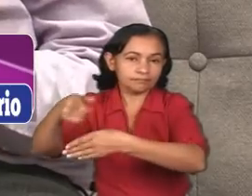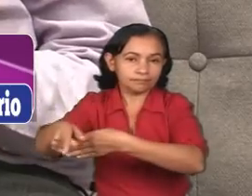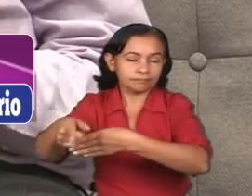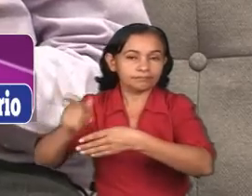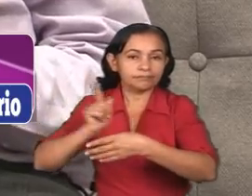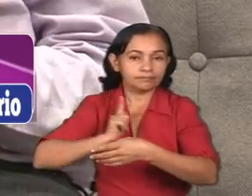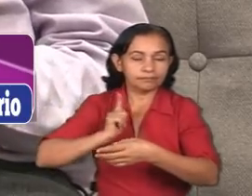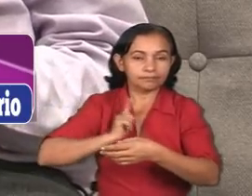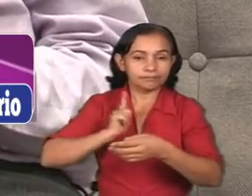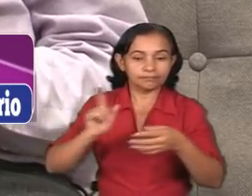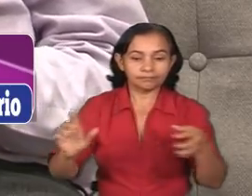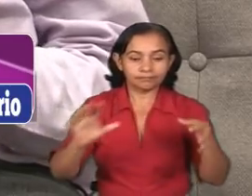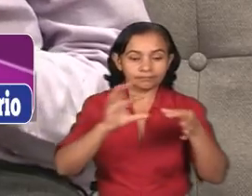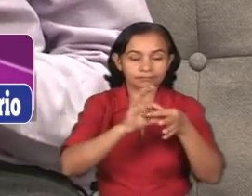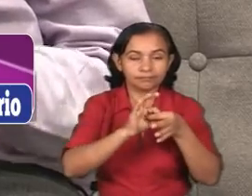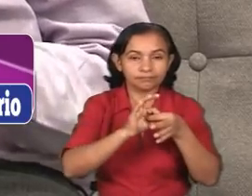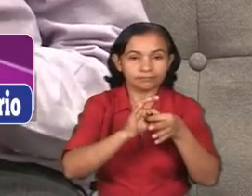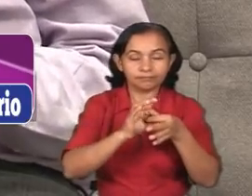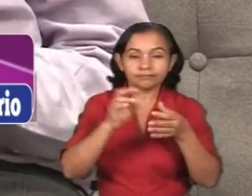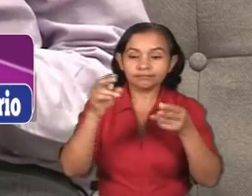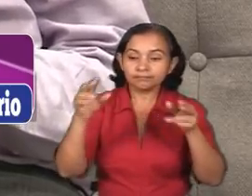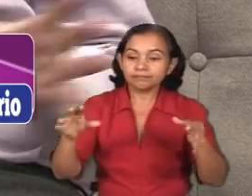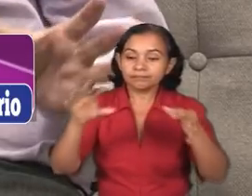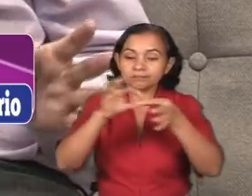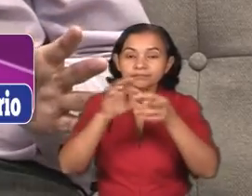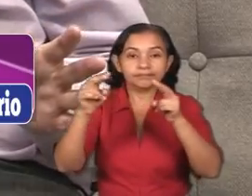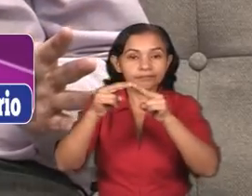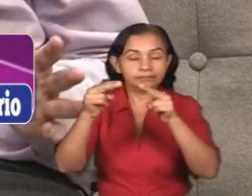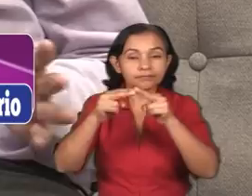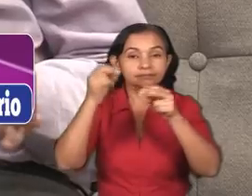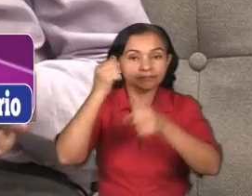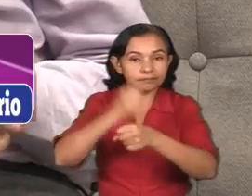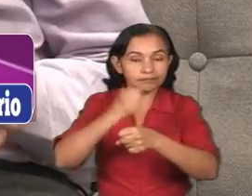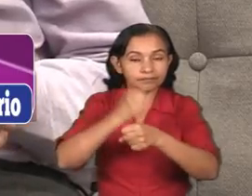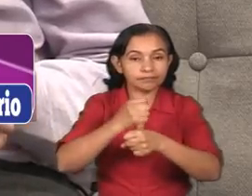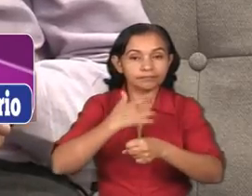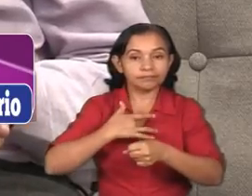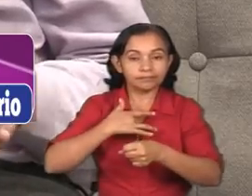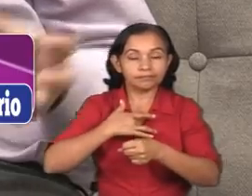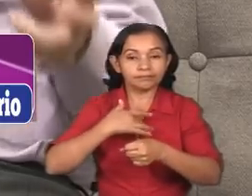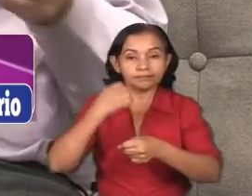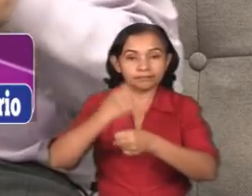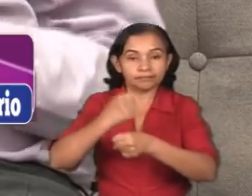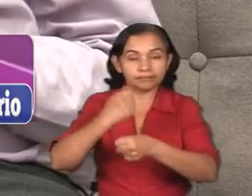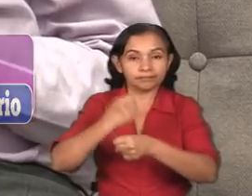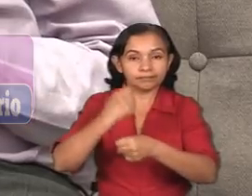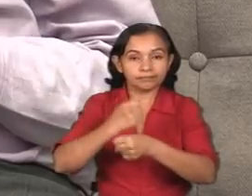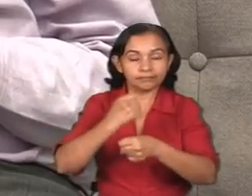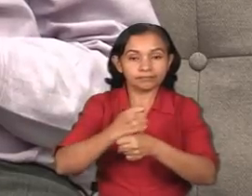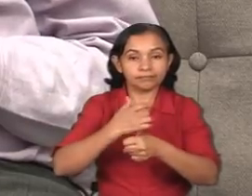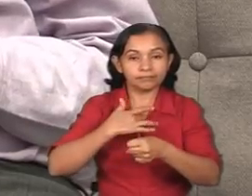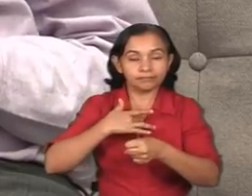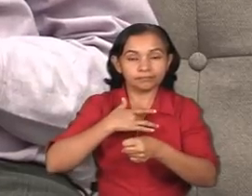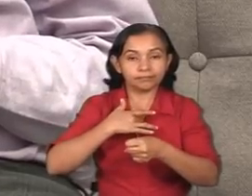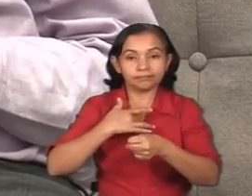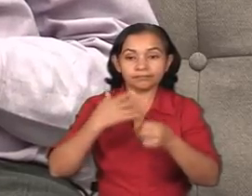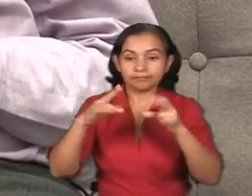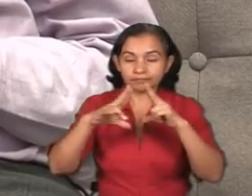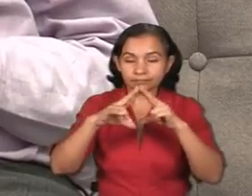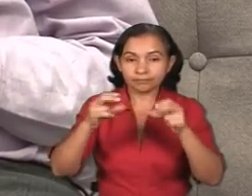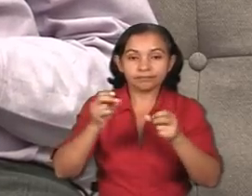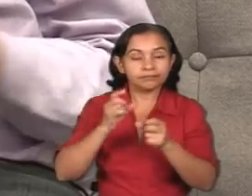tenemos con ENACAL en este caso que hacer una alianza para trabajar. Ellos necesitan trabajar, nosotros necesitamos, el país